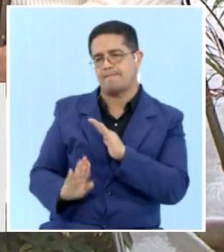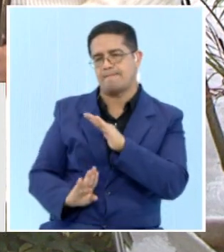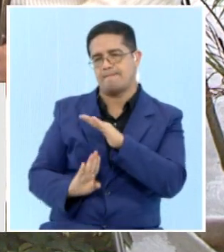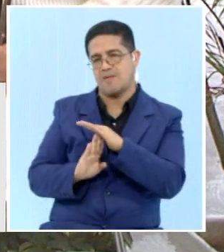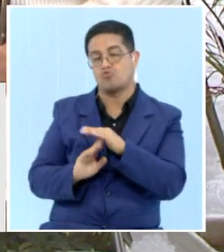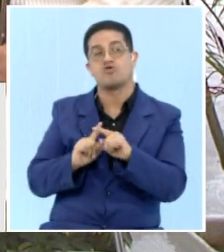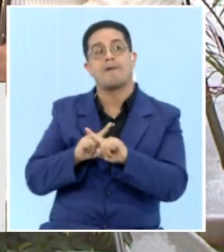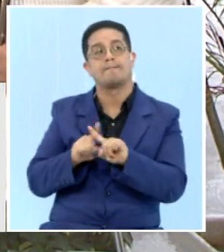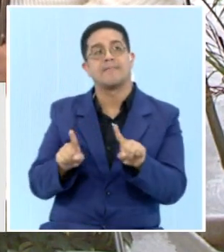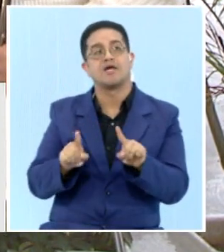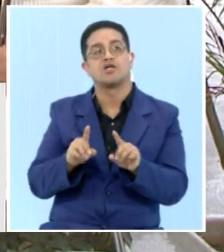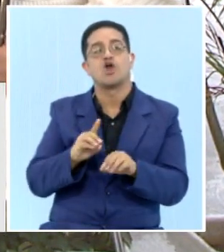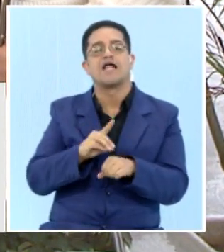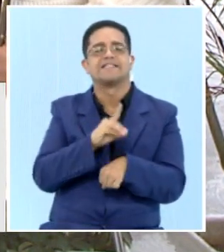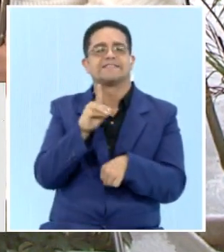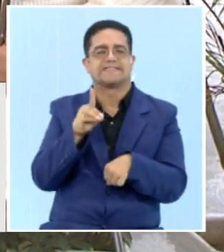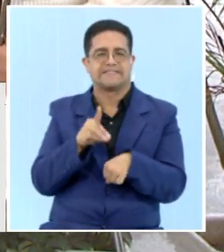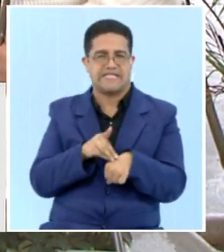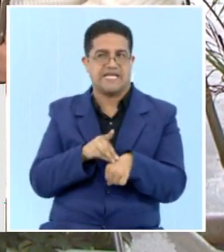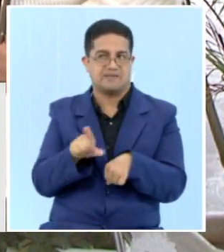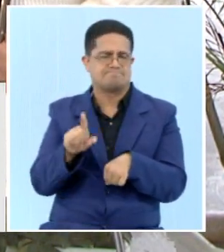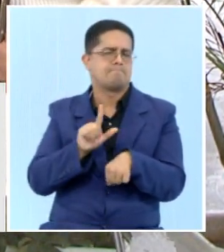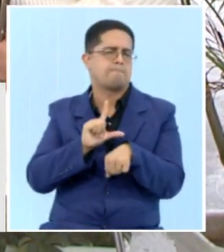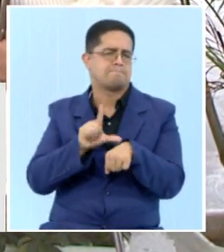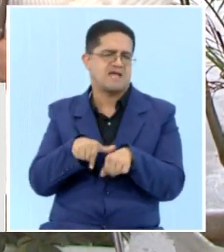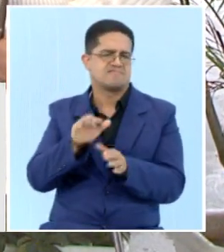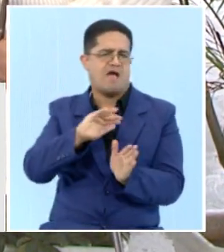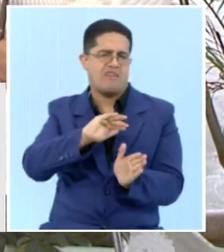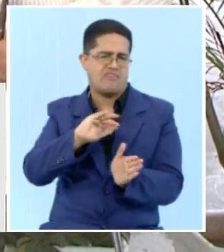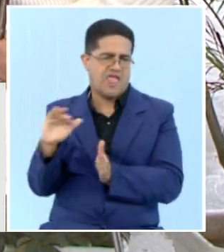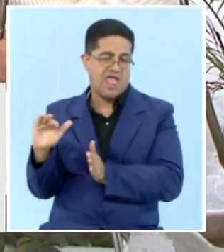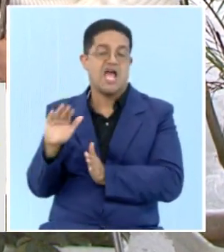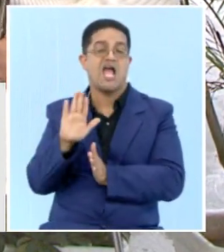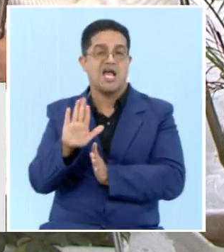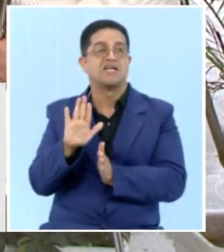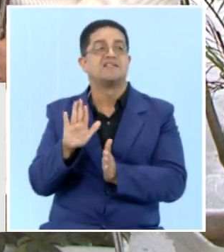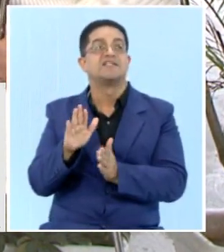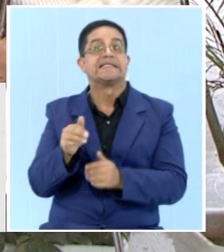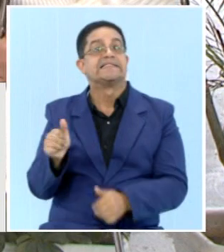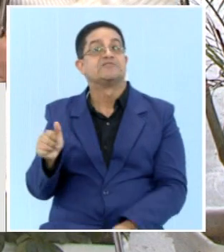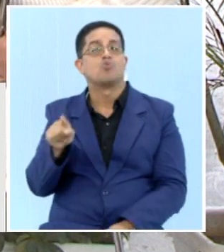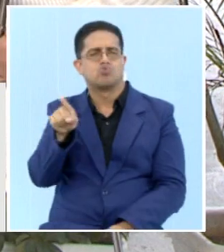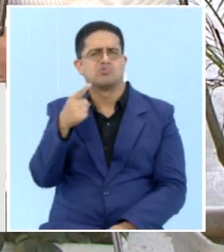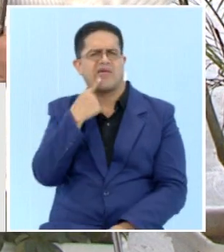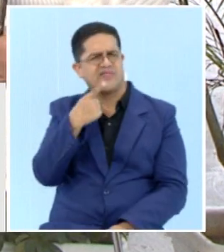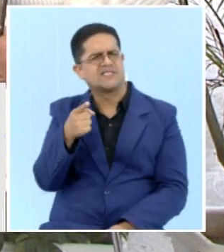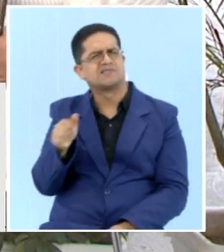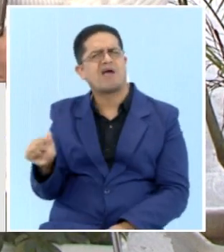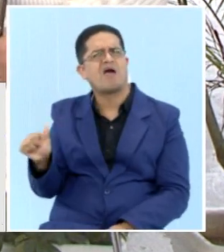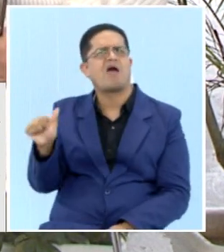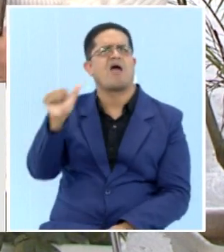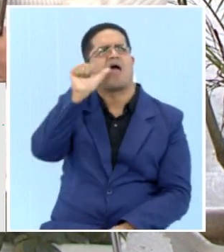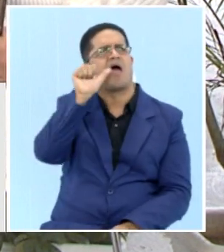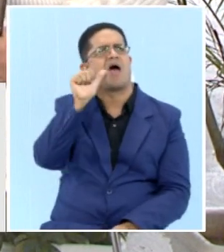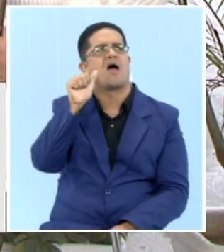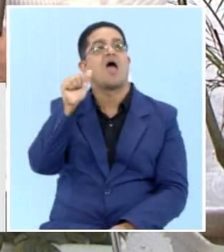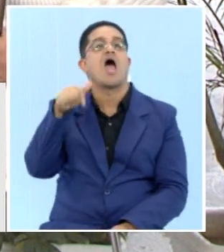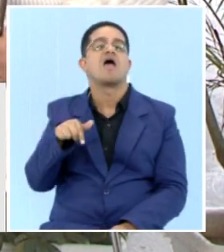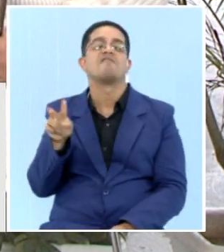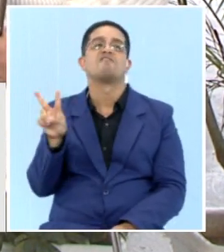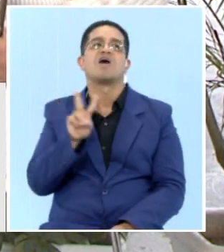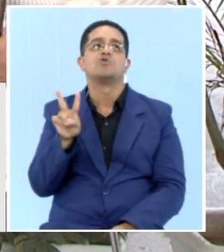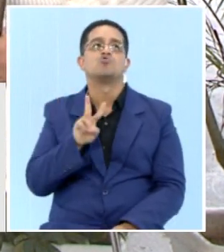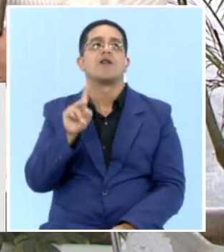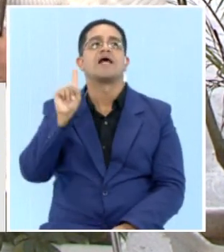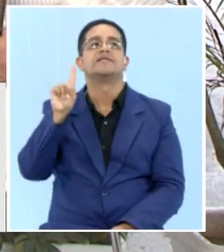dengue, para pasar ya en la próxima parte un poco más a los respiratorios, la hidratación que usted nombraba, doctora, y resulta que acá en Venezuela también